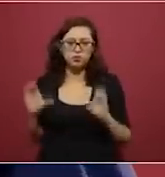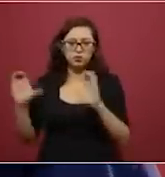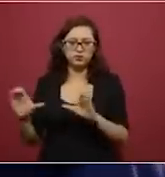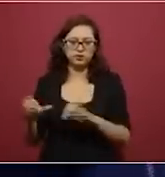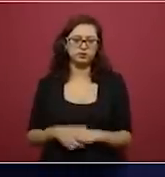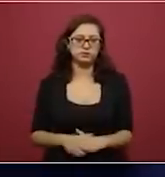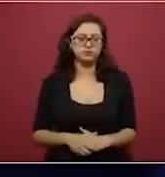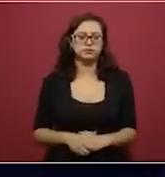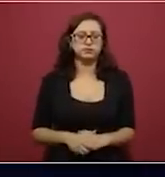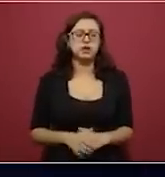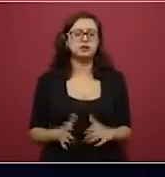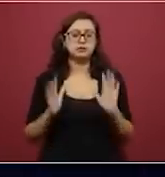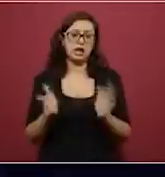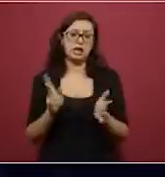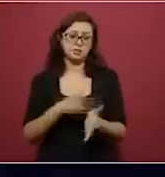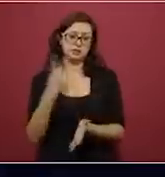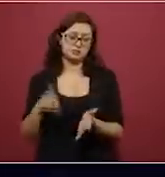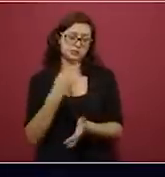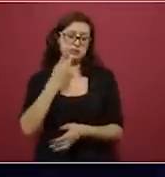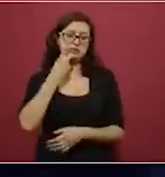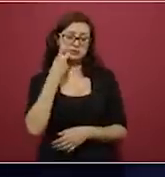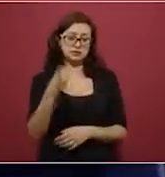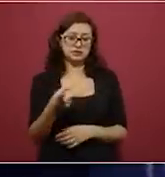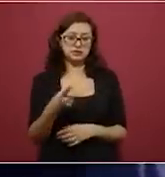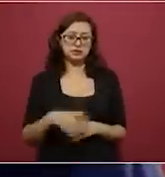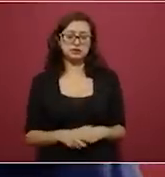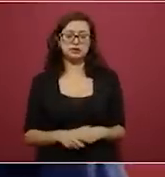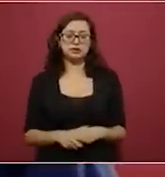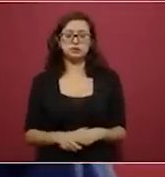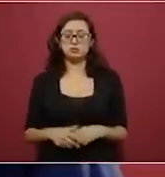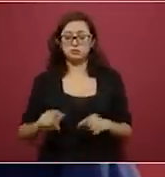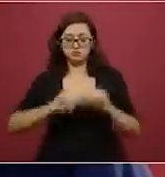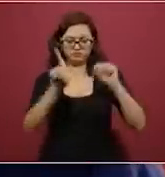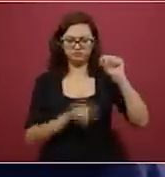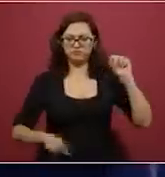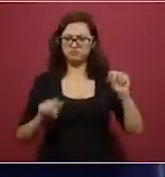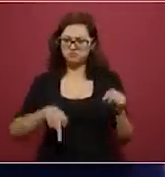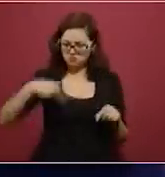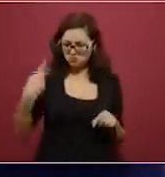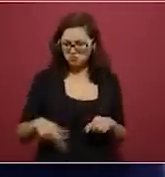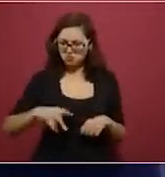hemos hablado que si se trata de defender a la patria